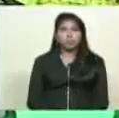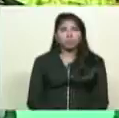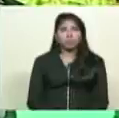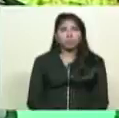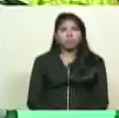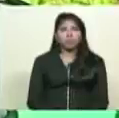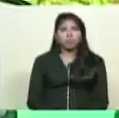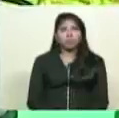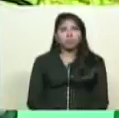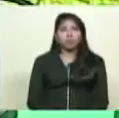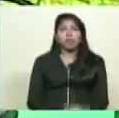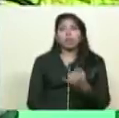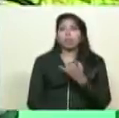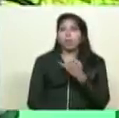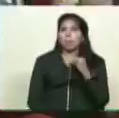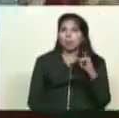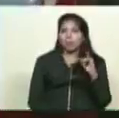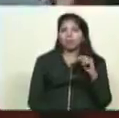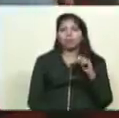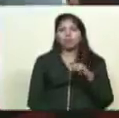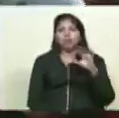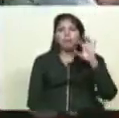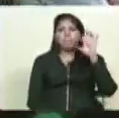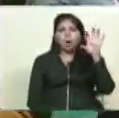¡Independencia y patria socialista!